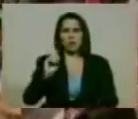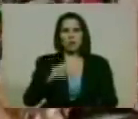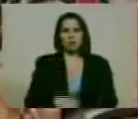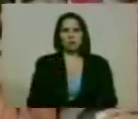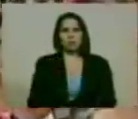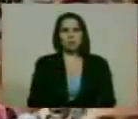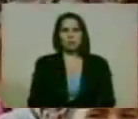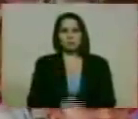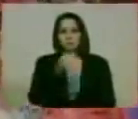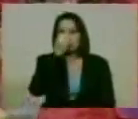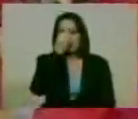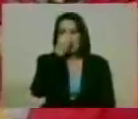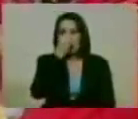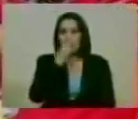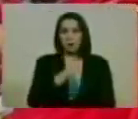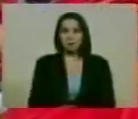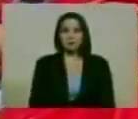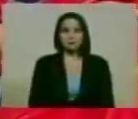¡Viva! ¡Allá, allá, Evo!